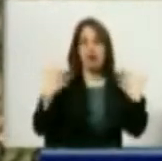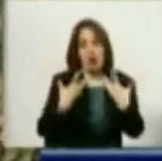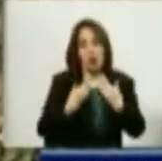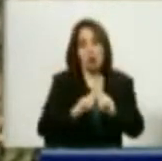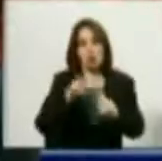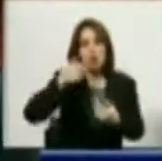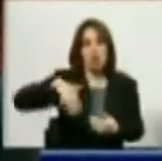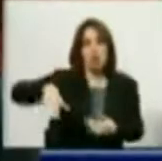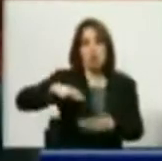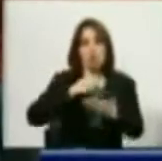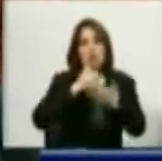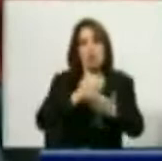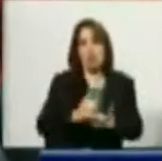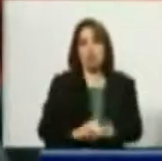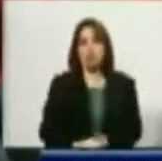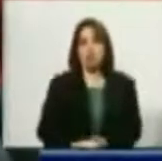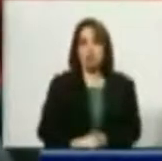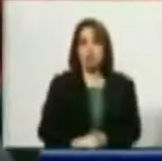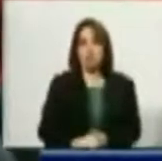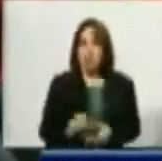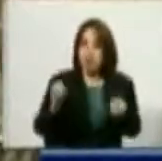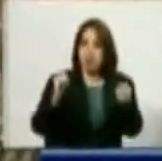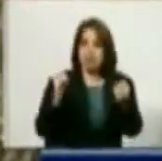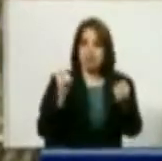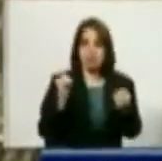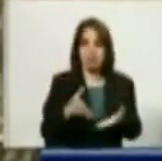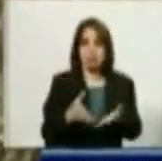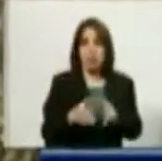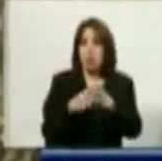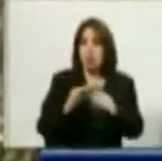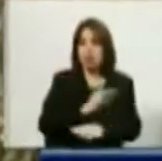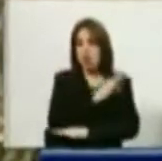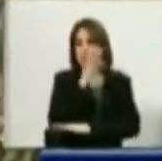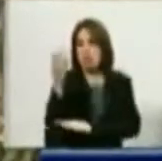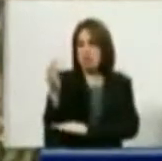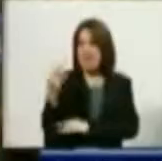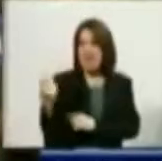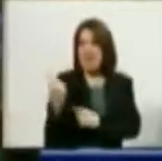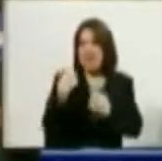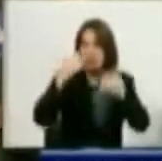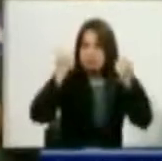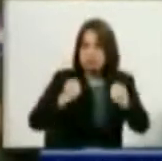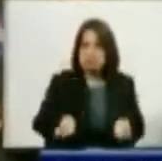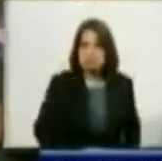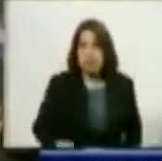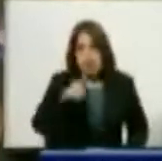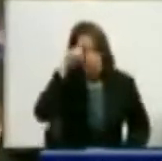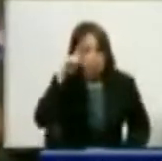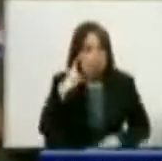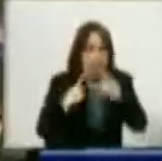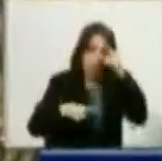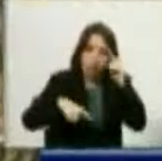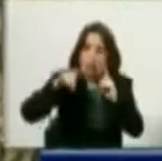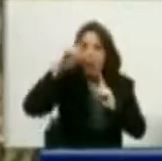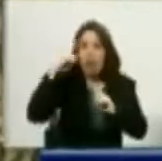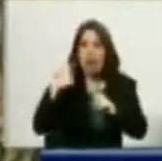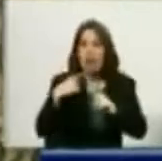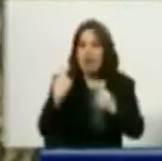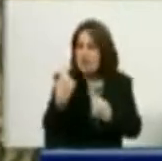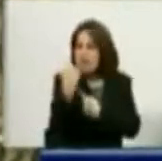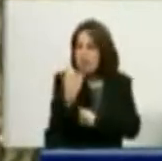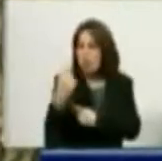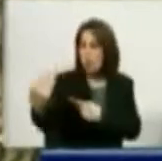la ayuda del pueblo todo el día con este chaleco ni un tirito y bañaba en sudor Mírala